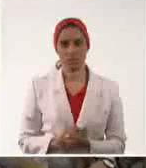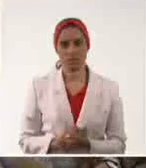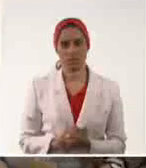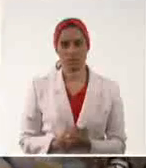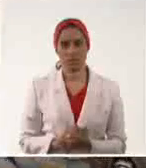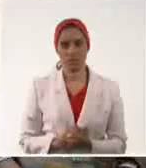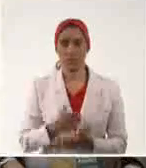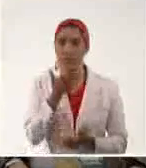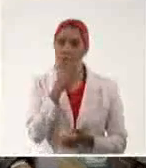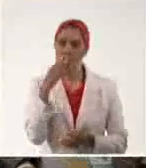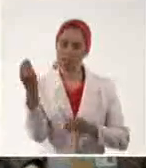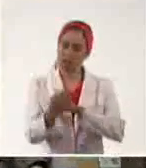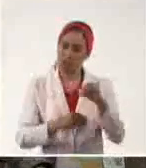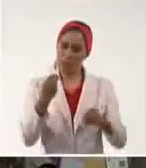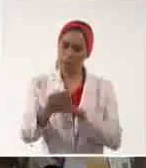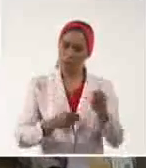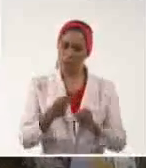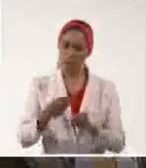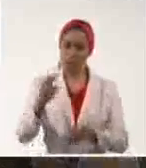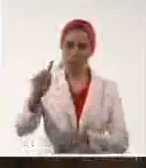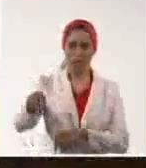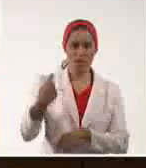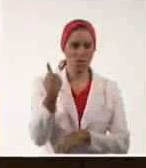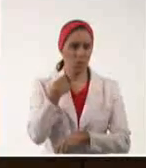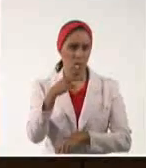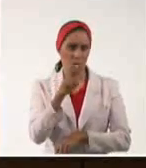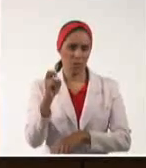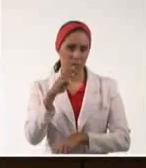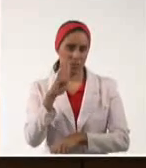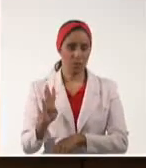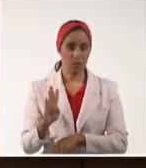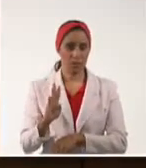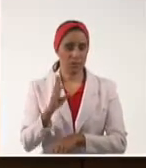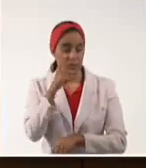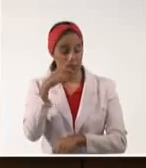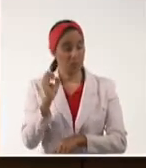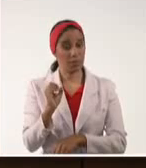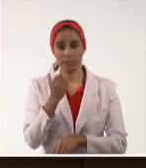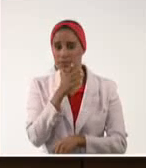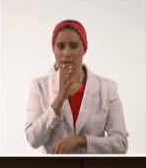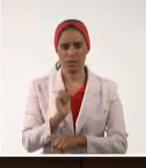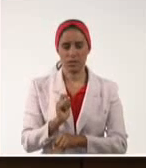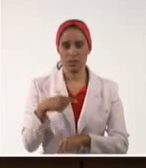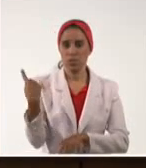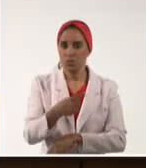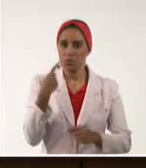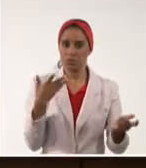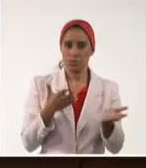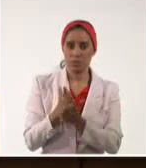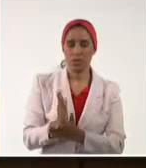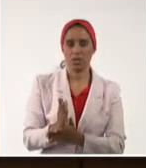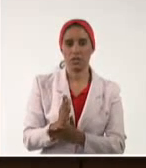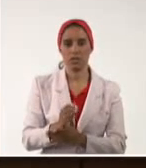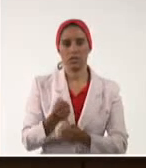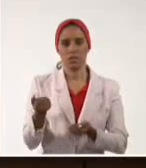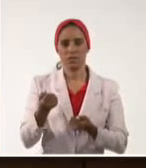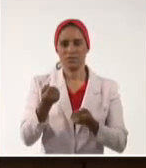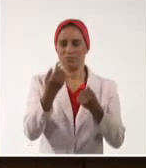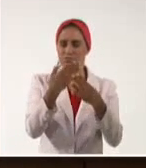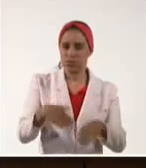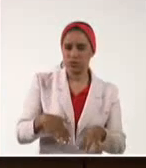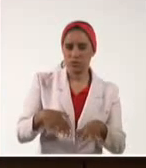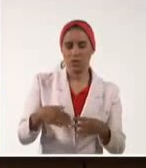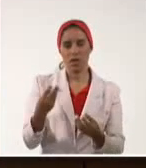en el 2024 la hostilidad del imperio vecino. En su jamás abandonado empeño de destruir la revolución y lograr,